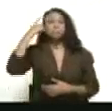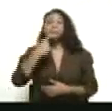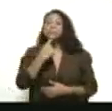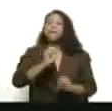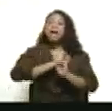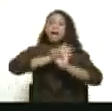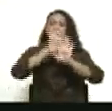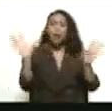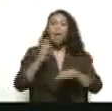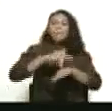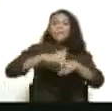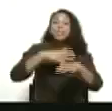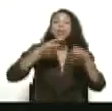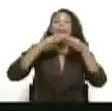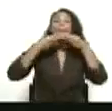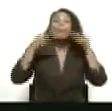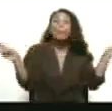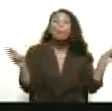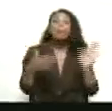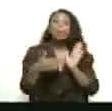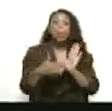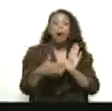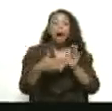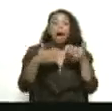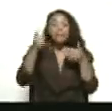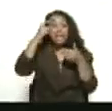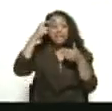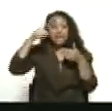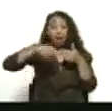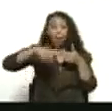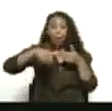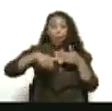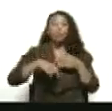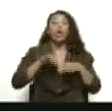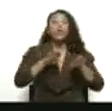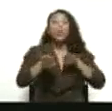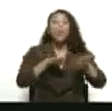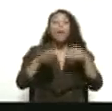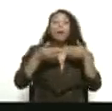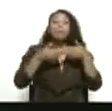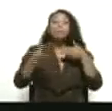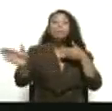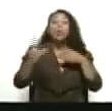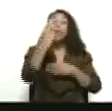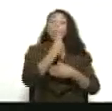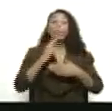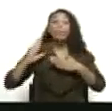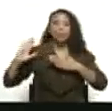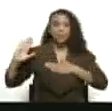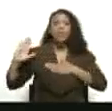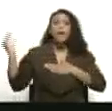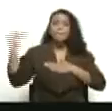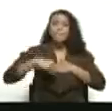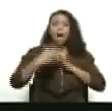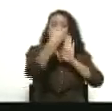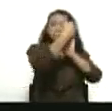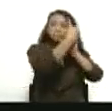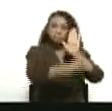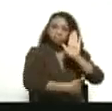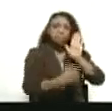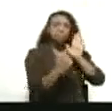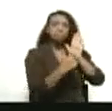ya que el Ministerio Público, a partir del día de hoy, está totalmente comprometido, y ya tengo